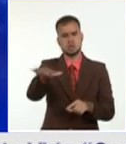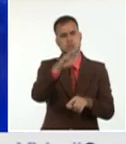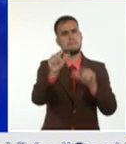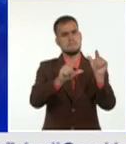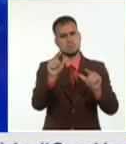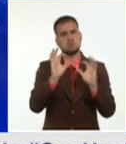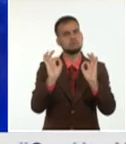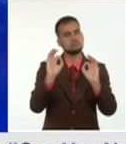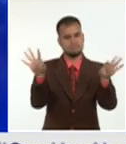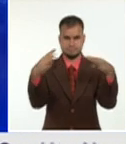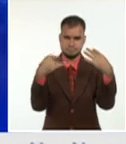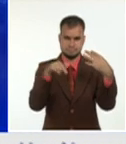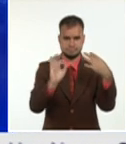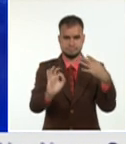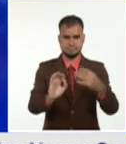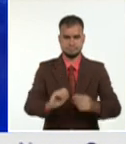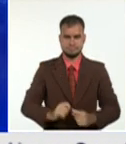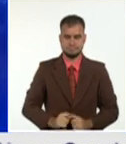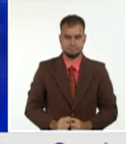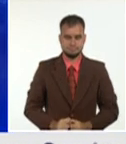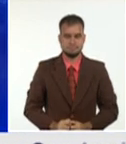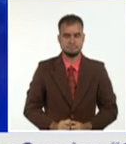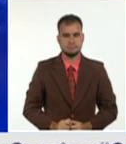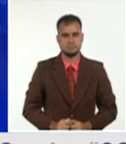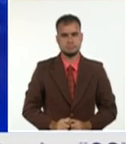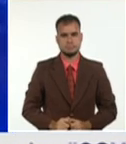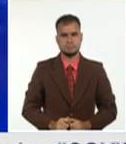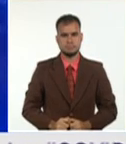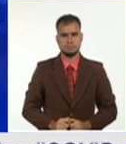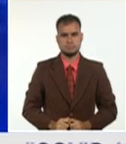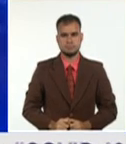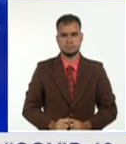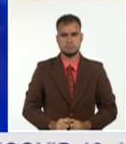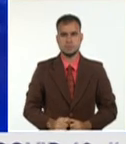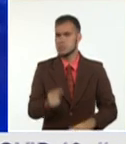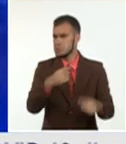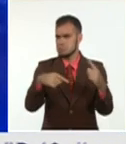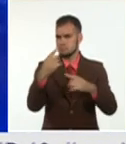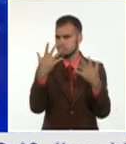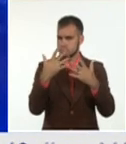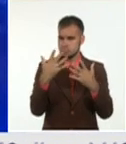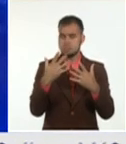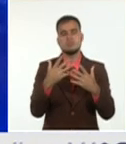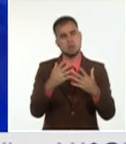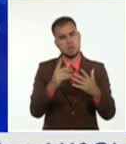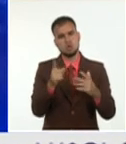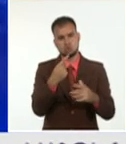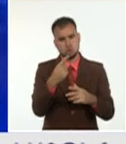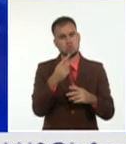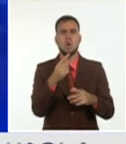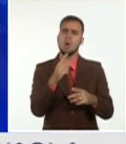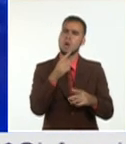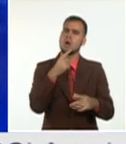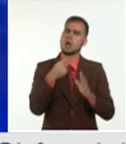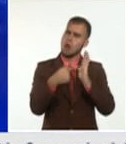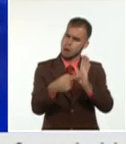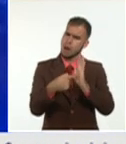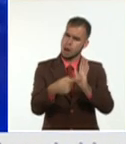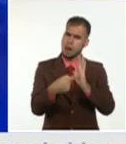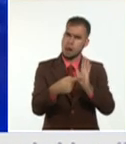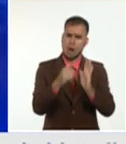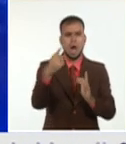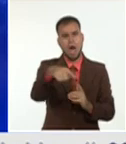diariamente y sobre todo a aquellas que se dejan llevar por las indicaciones, los consejos en algunas